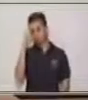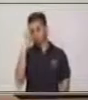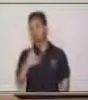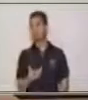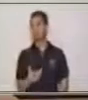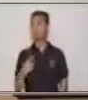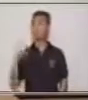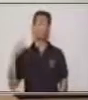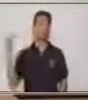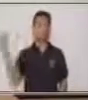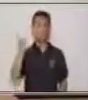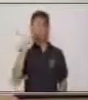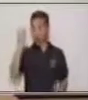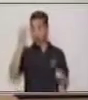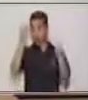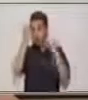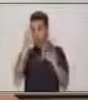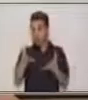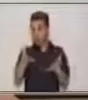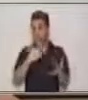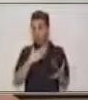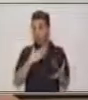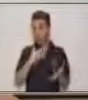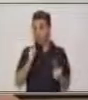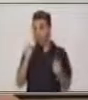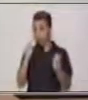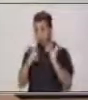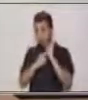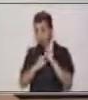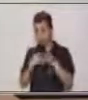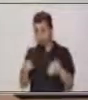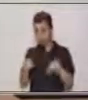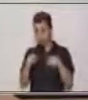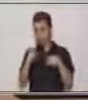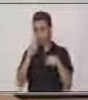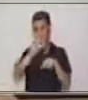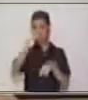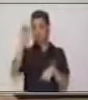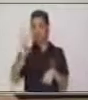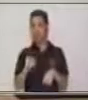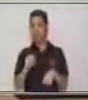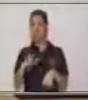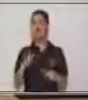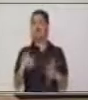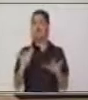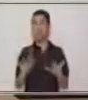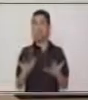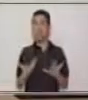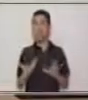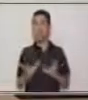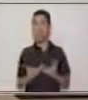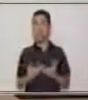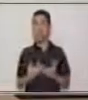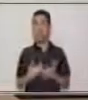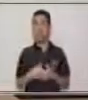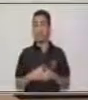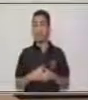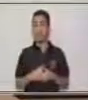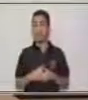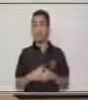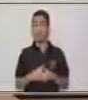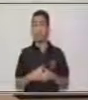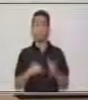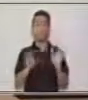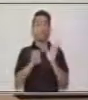que toda la información que yo puedo representar en porcentajes se obtiene por medio de,